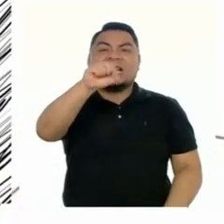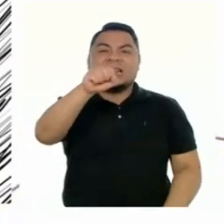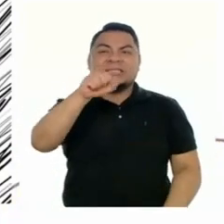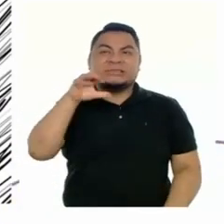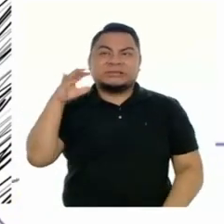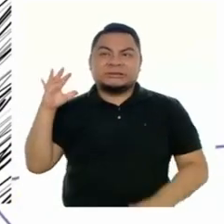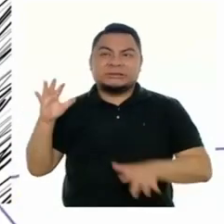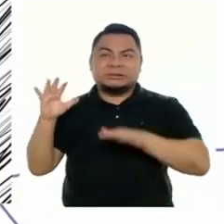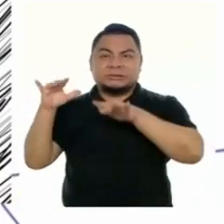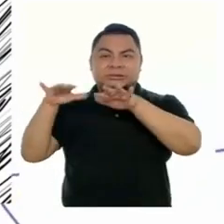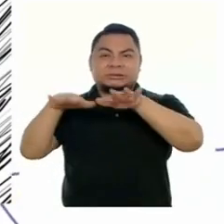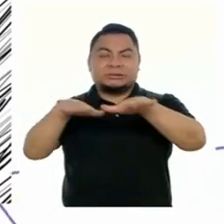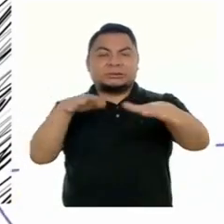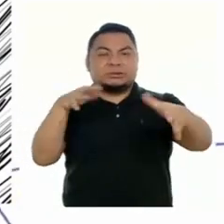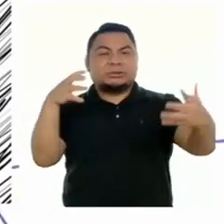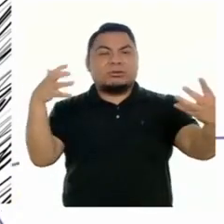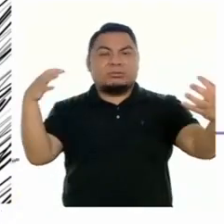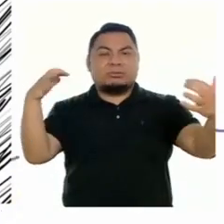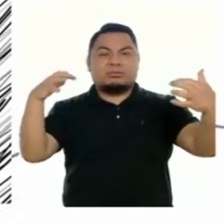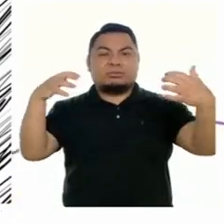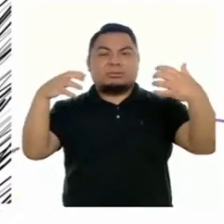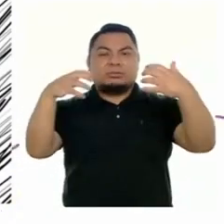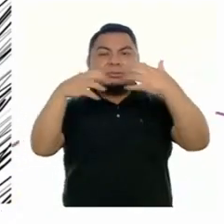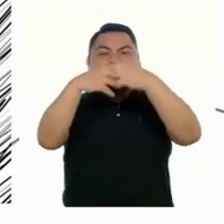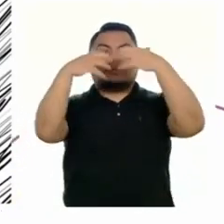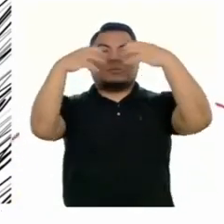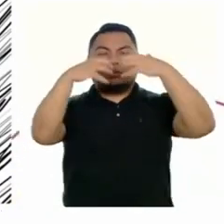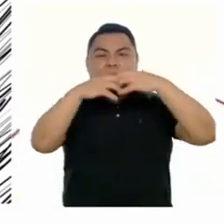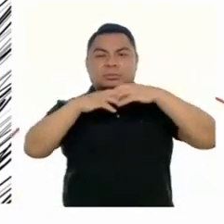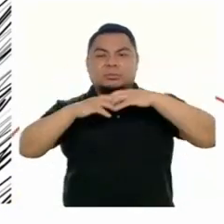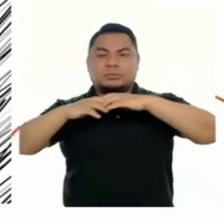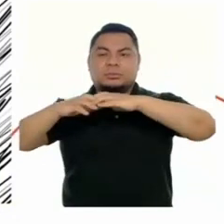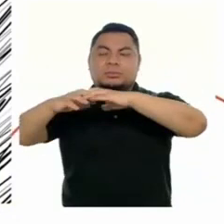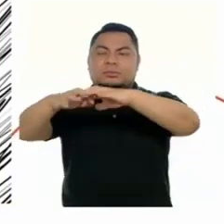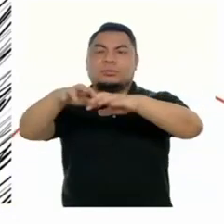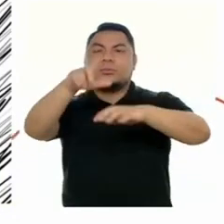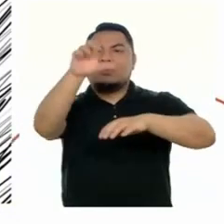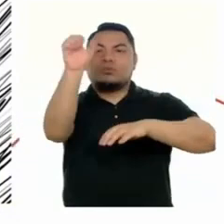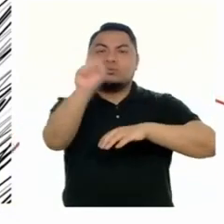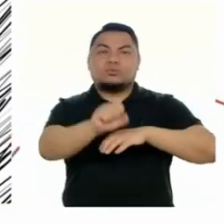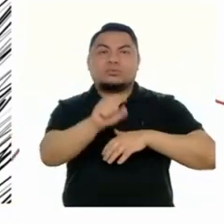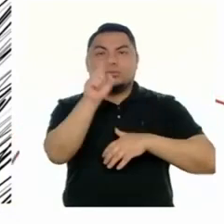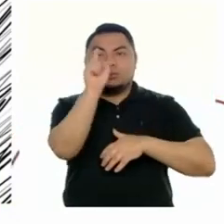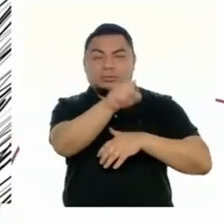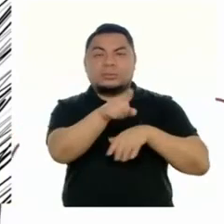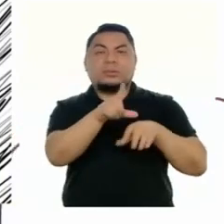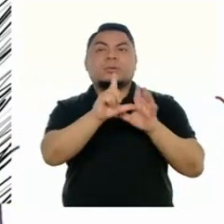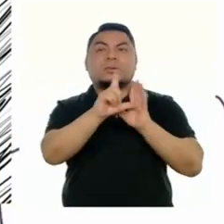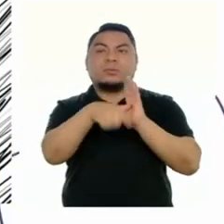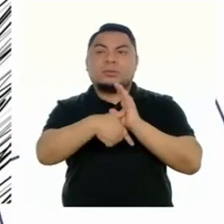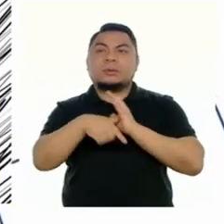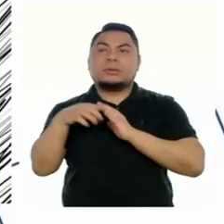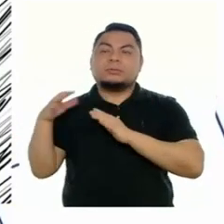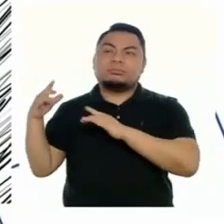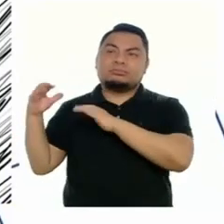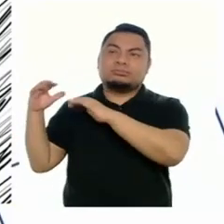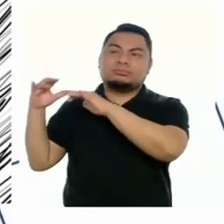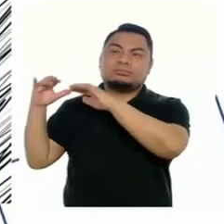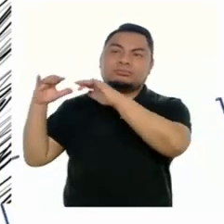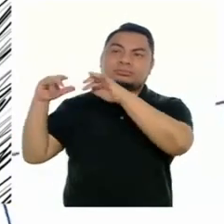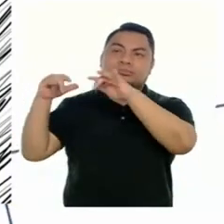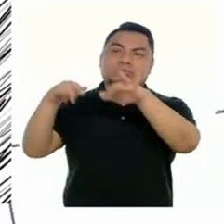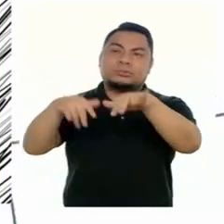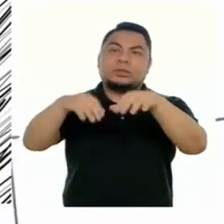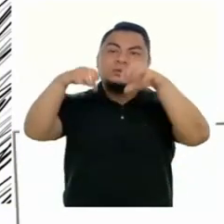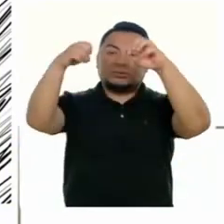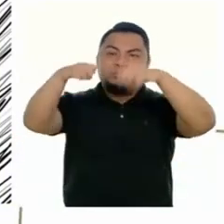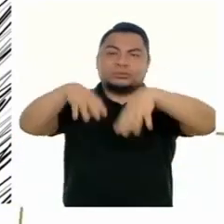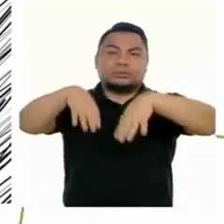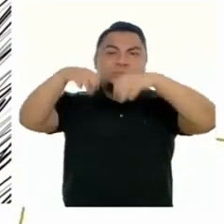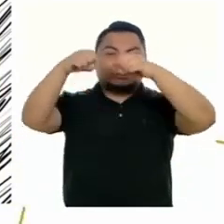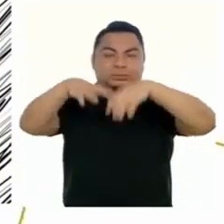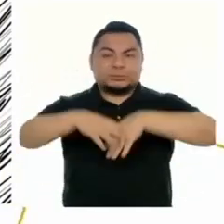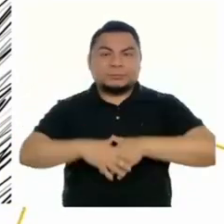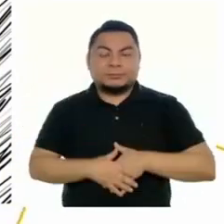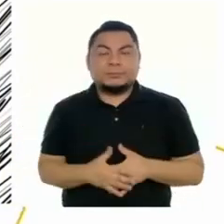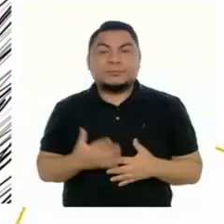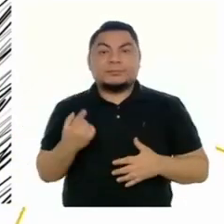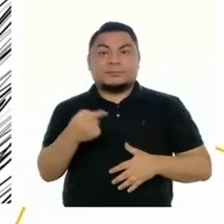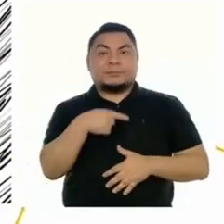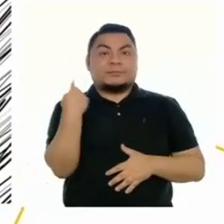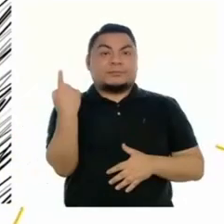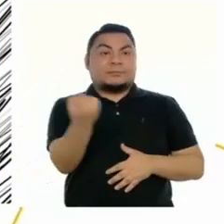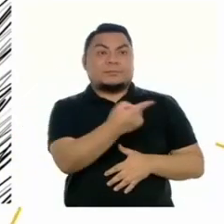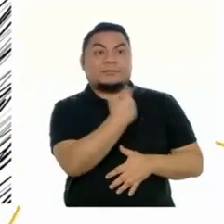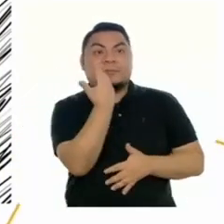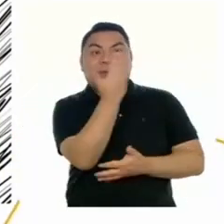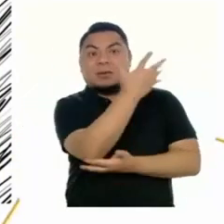donde chocan, y por rebote se dirigen hacia la zona sur del continente, precipitándose a su paso en forma de lluvia.